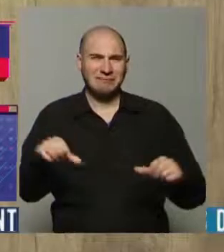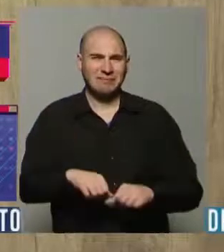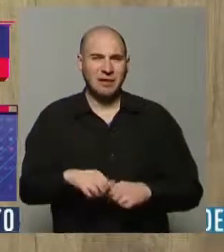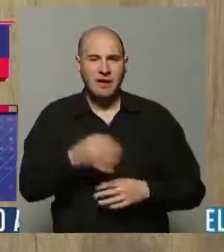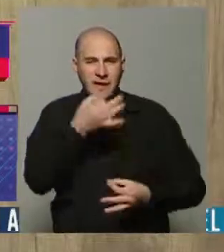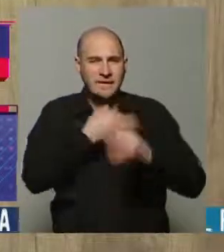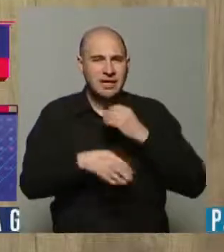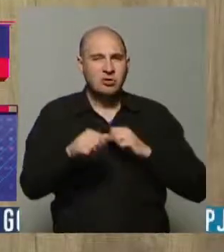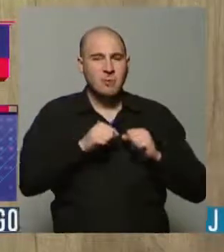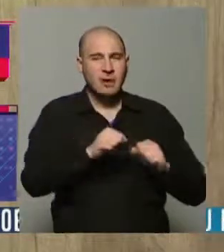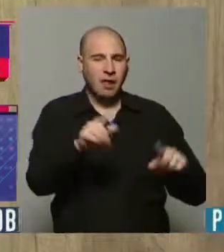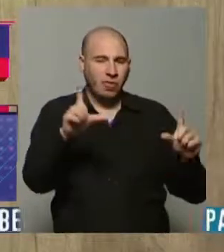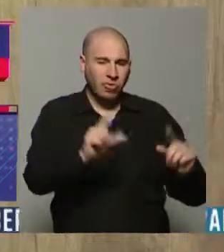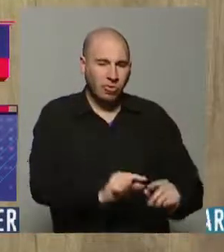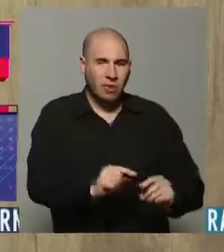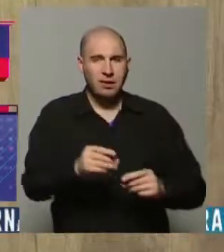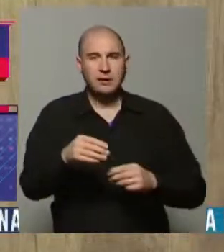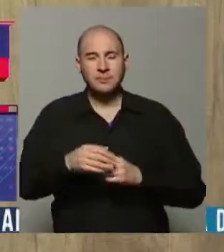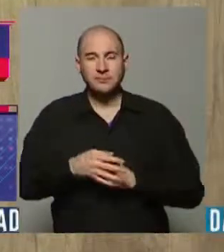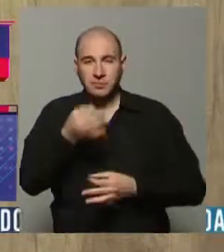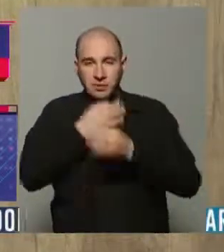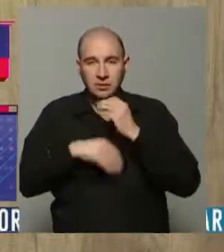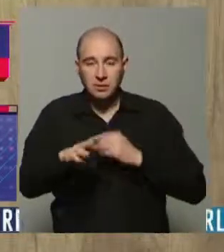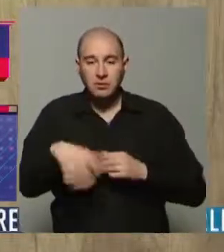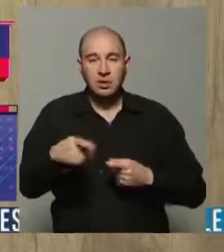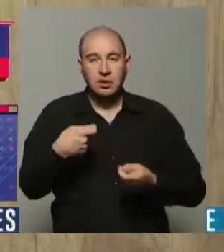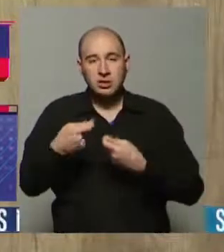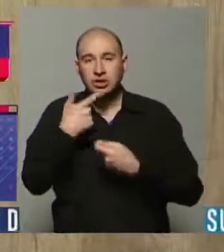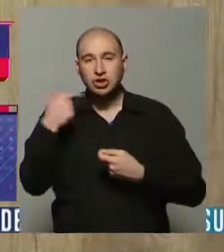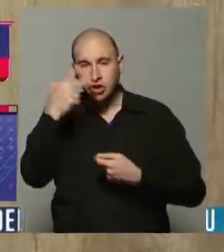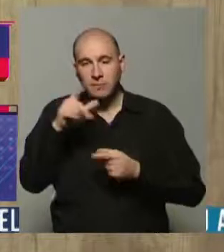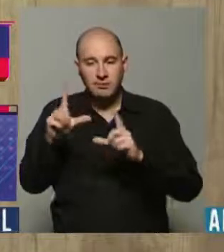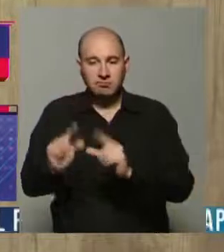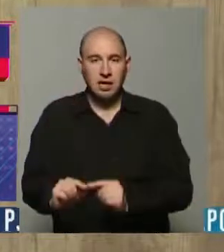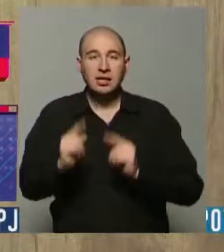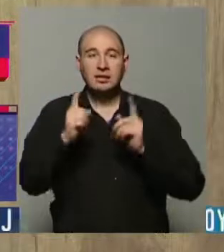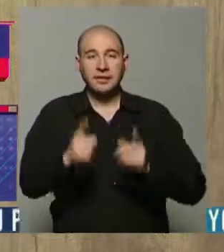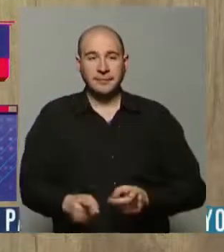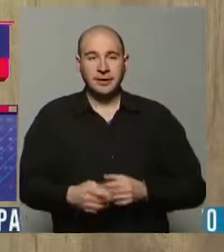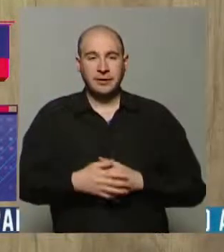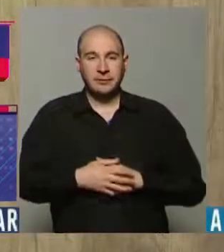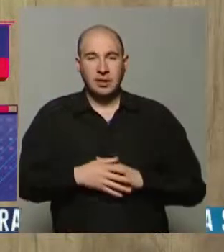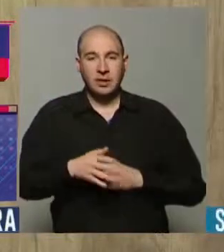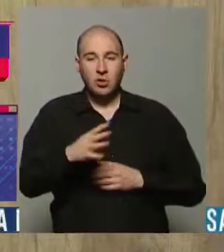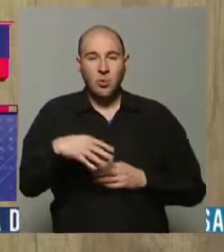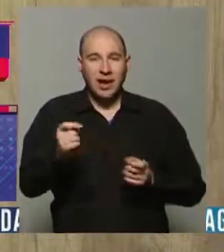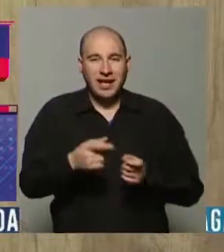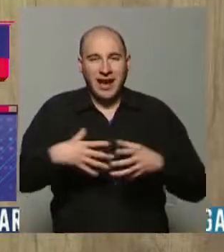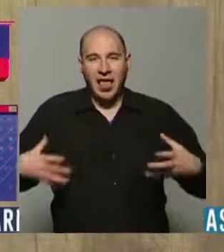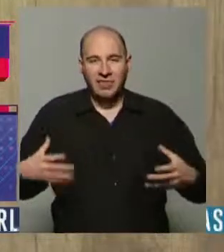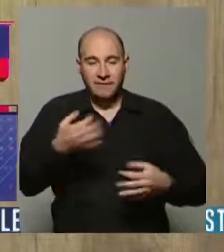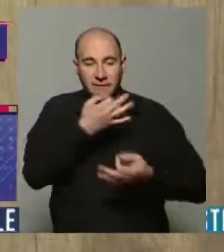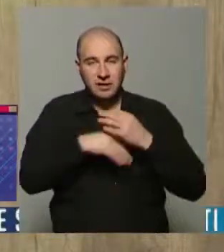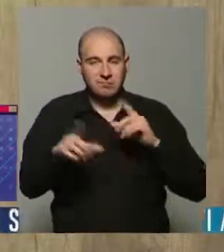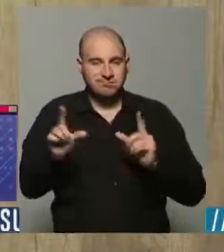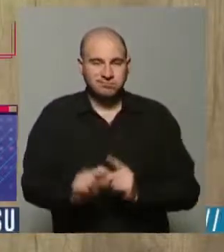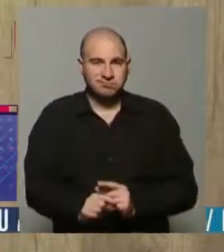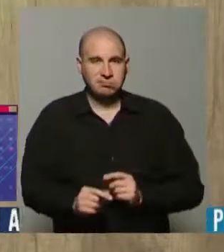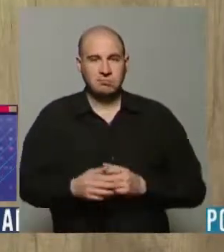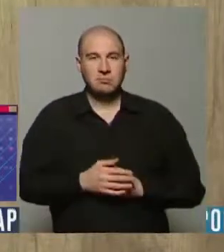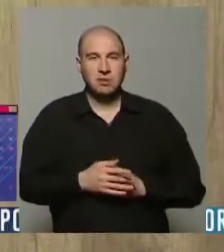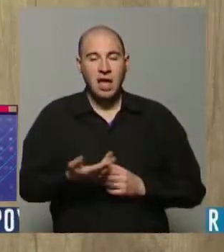datos después de las PASO, que son mucho más contundentes todavía. De manera interanual, la verdad que la situación sigue siendo muy compleja,